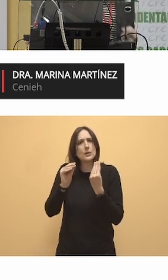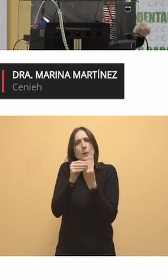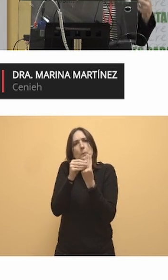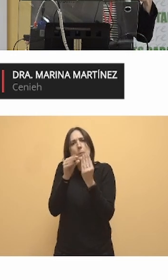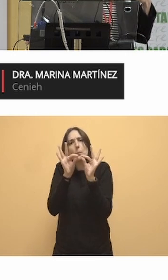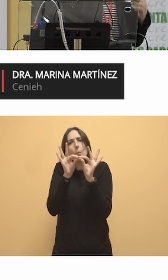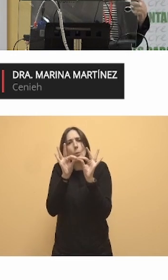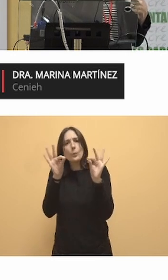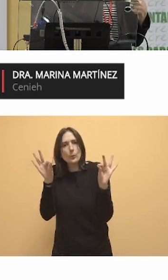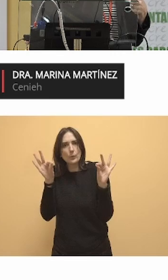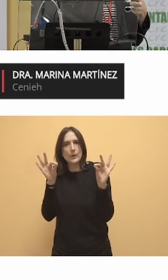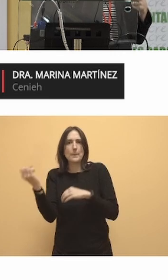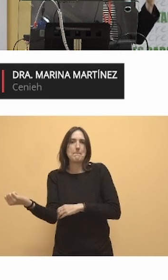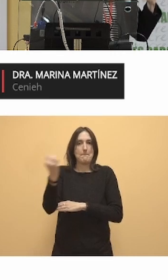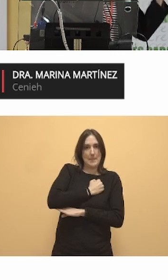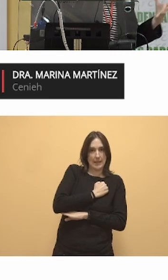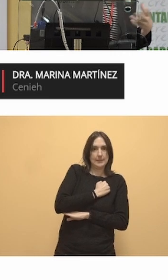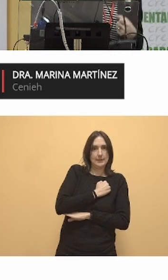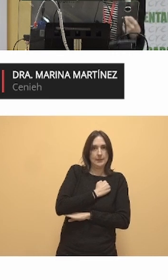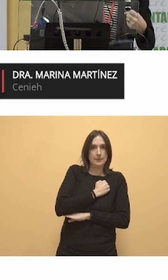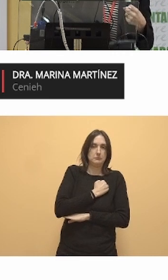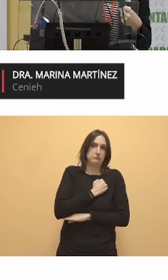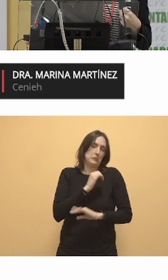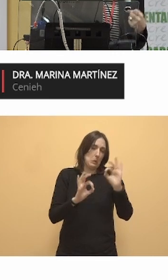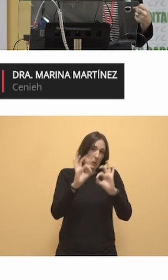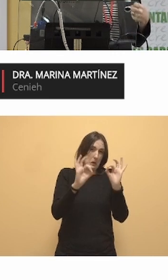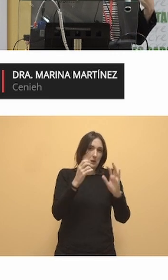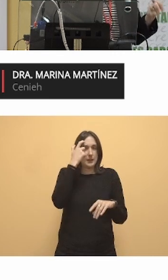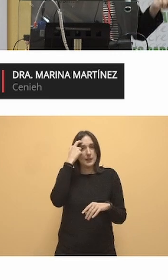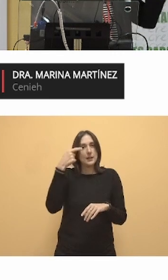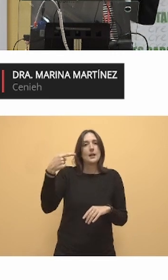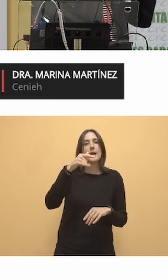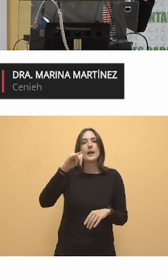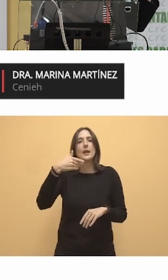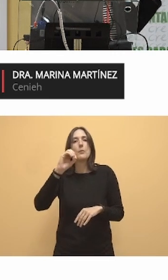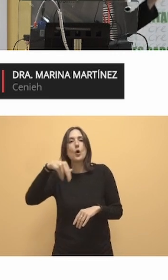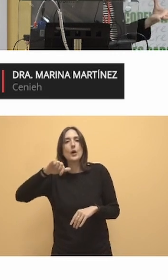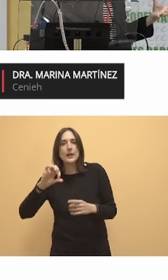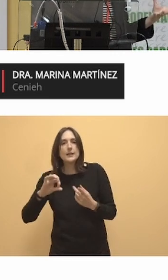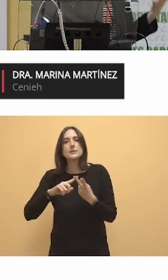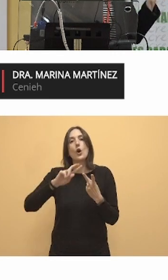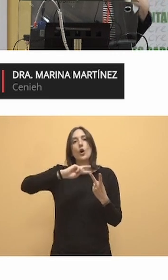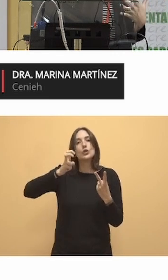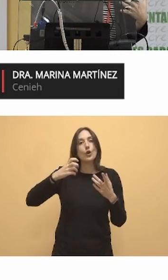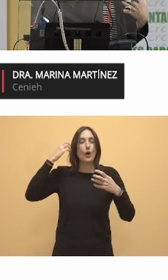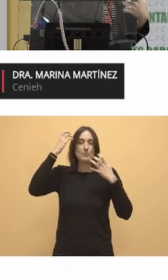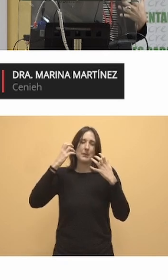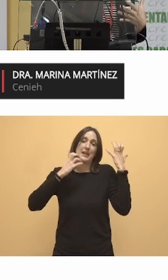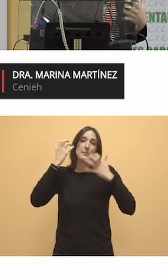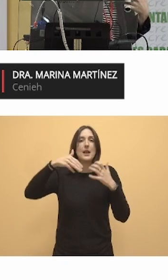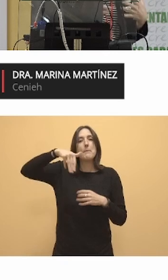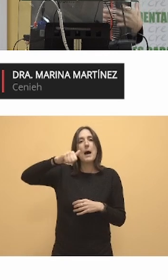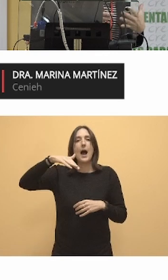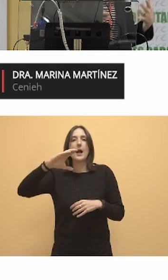que nosotros en términos relativos. Los gibones y los macacos lo tendrían intermedio y luego